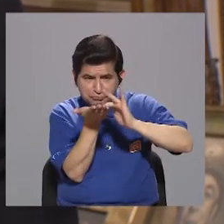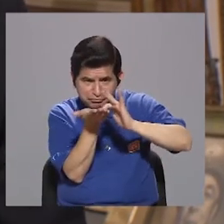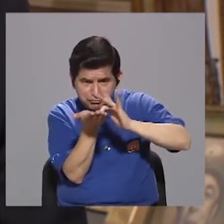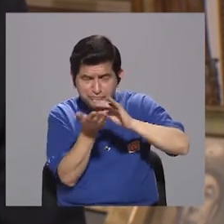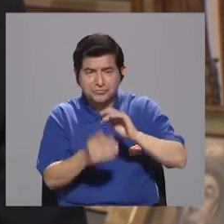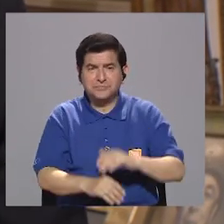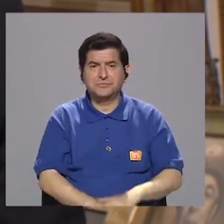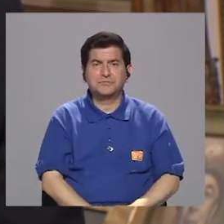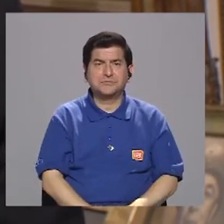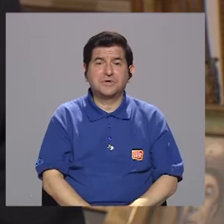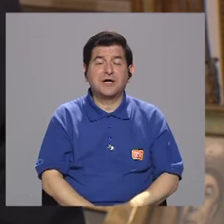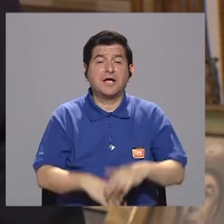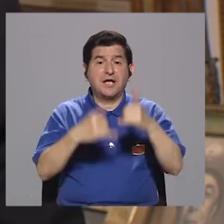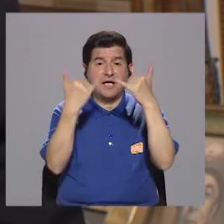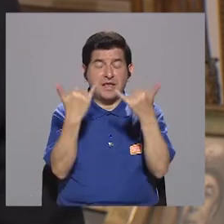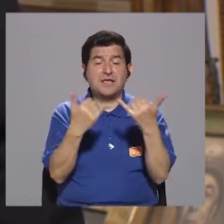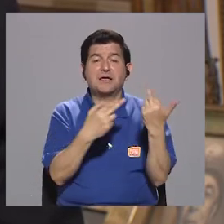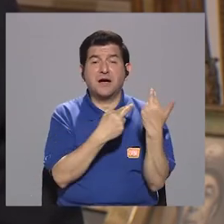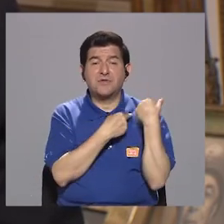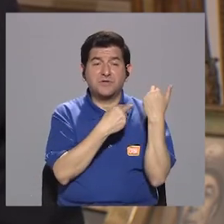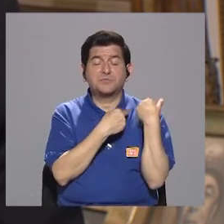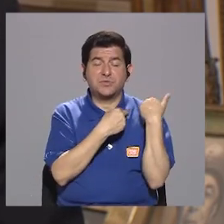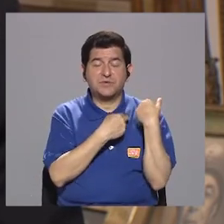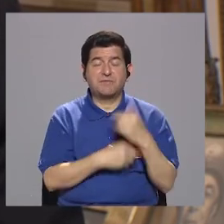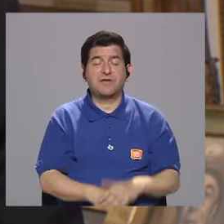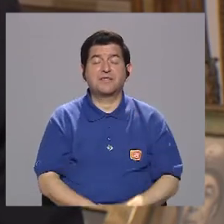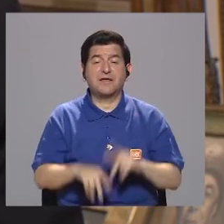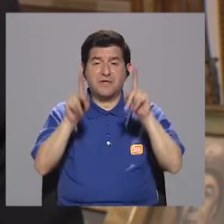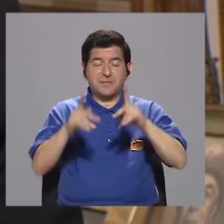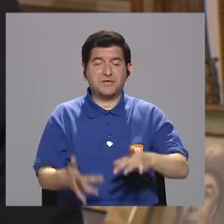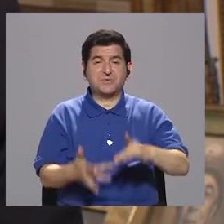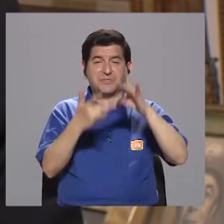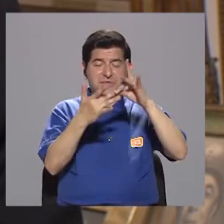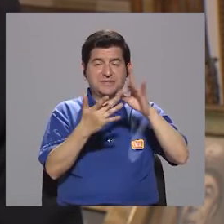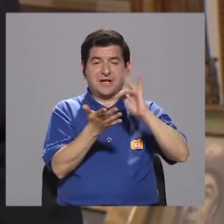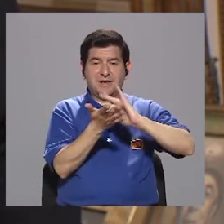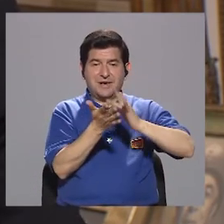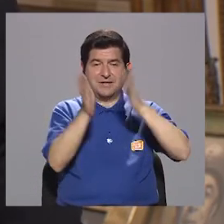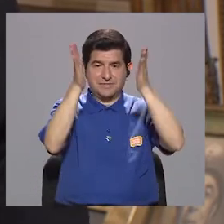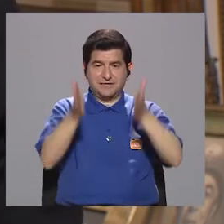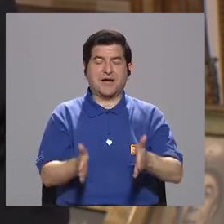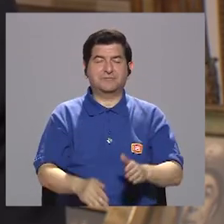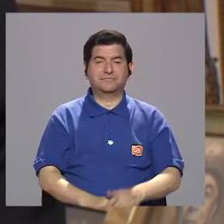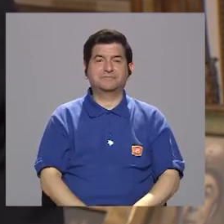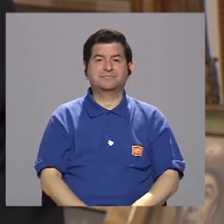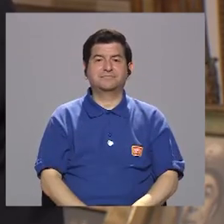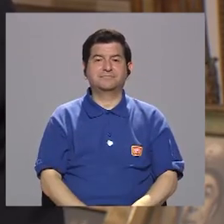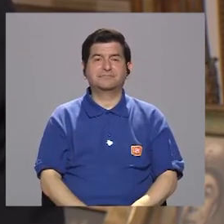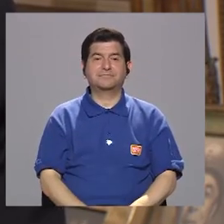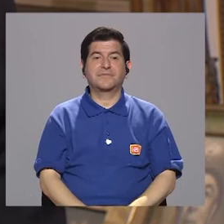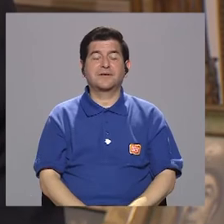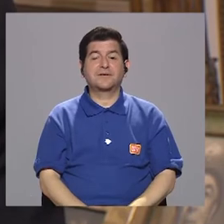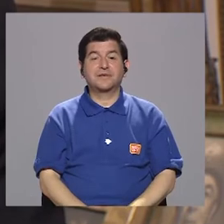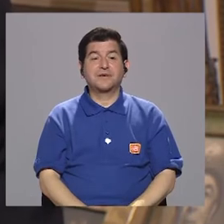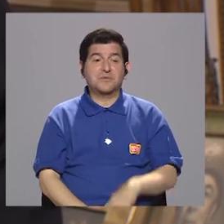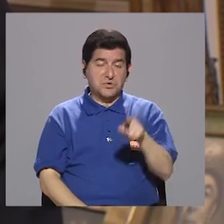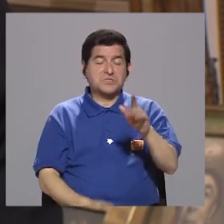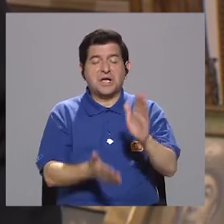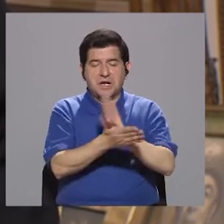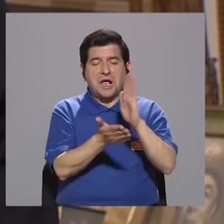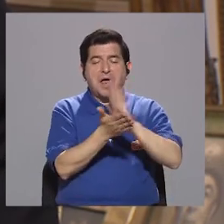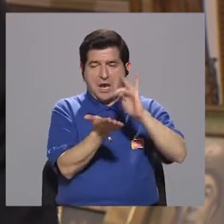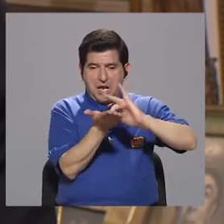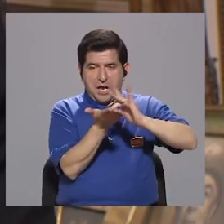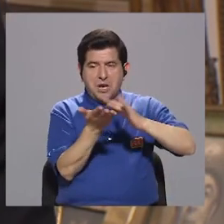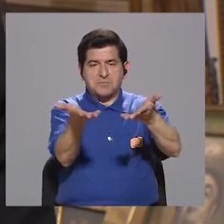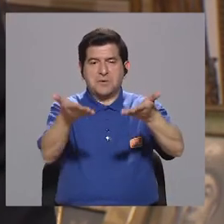era ya responsabilidad del farmacéutico. Bueno, lo cierto del caso es que me da la